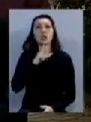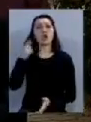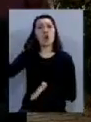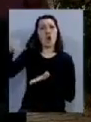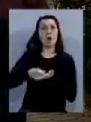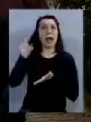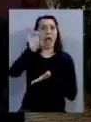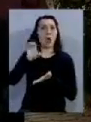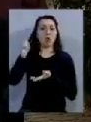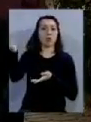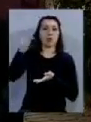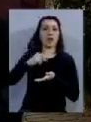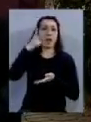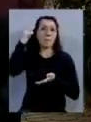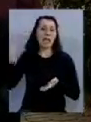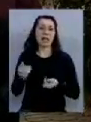Europa, México,